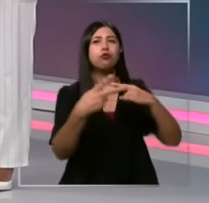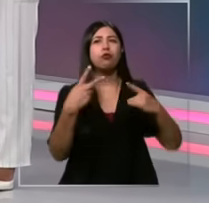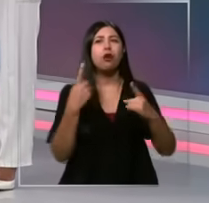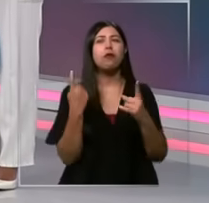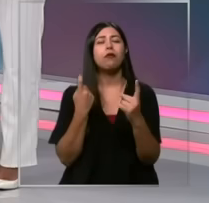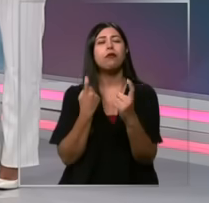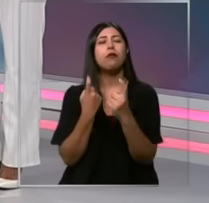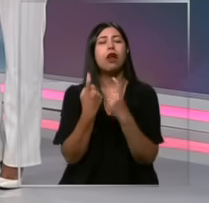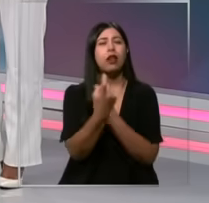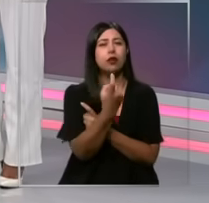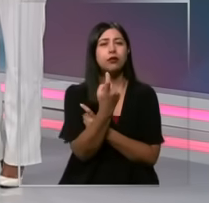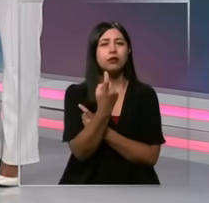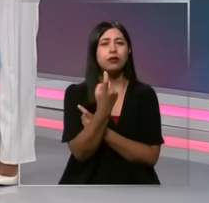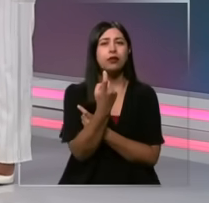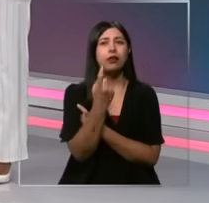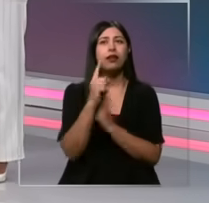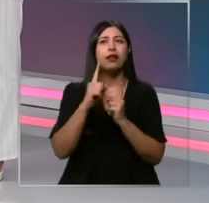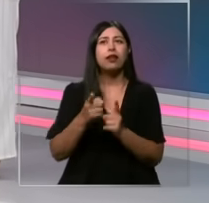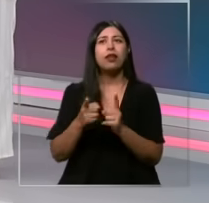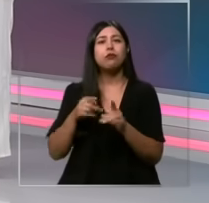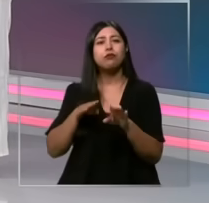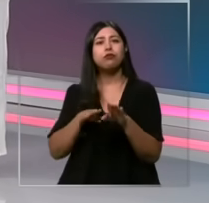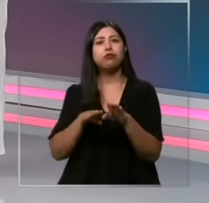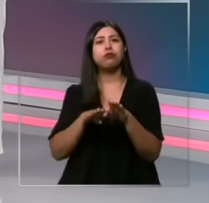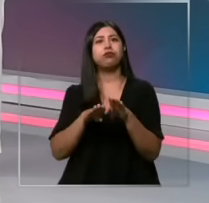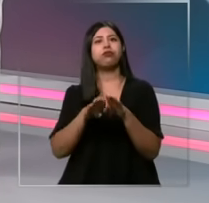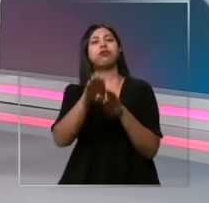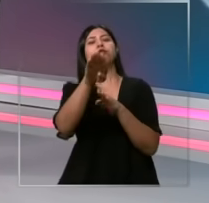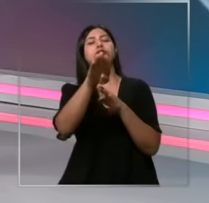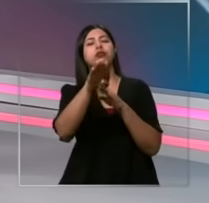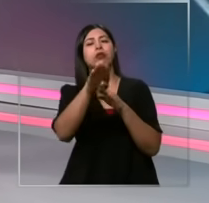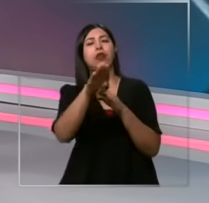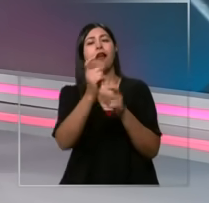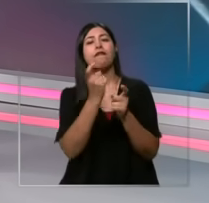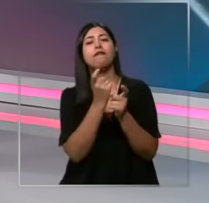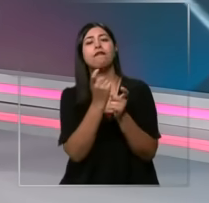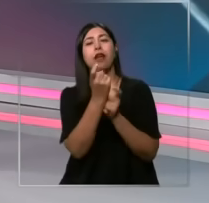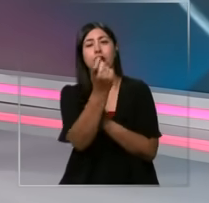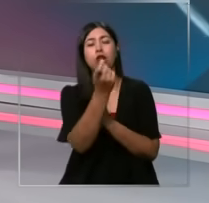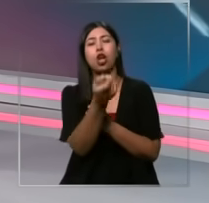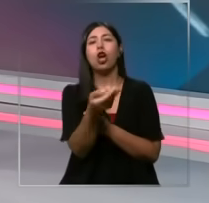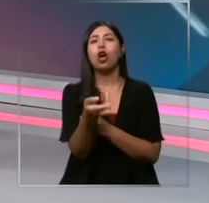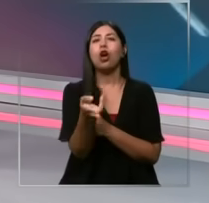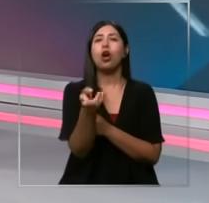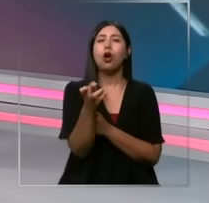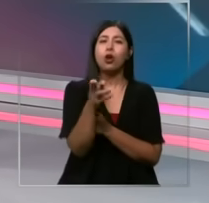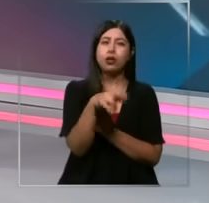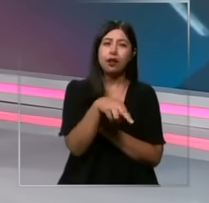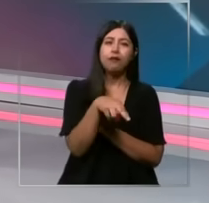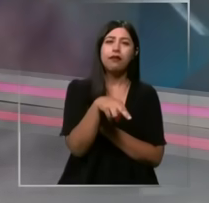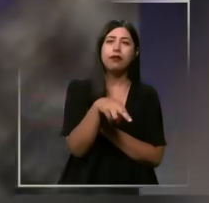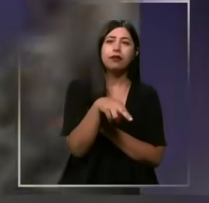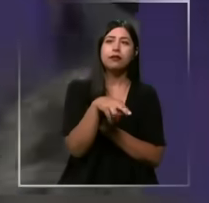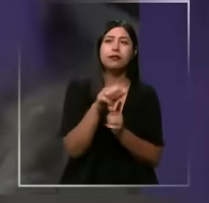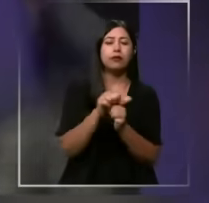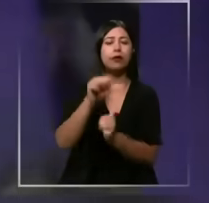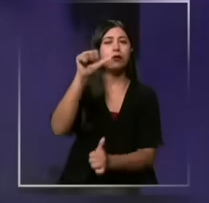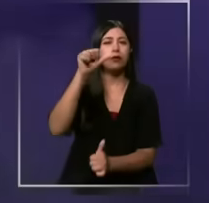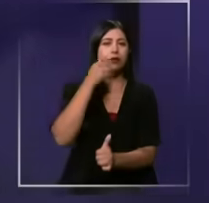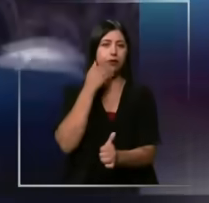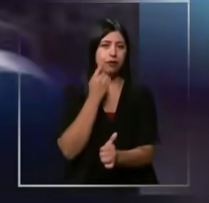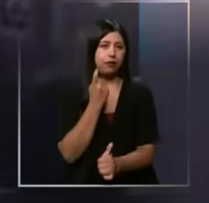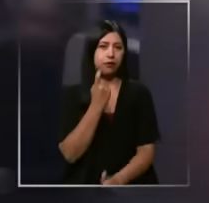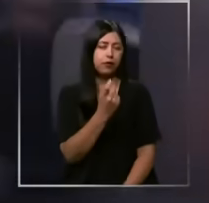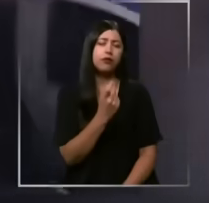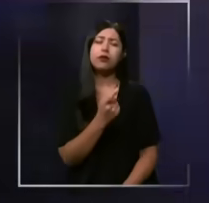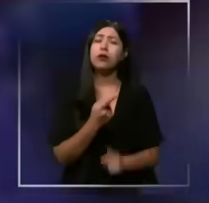velocidad, tú tienes que acelerar el avión hasta llegar a una cierta velocidad y volver y poder retomar la altura y la velocidad de...